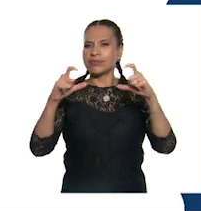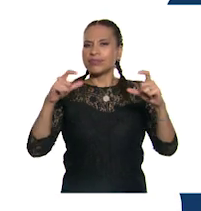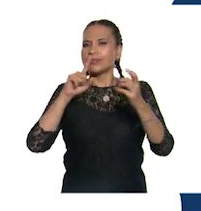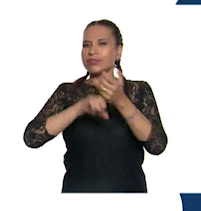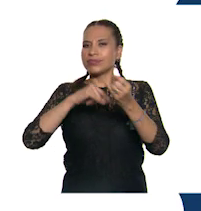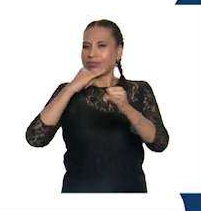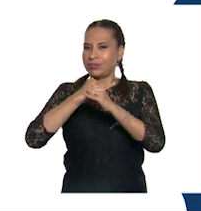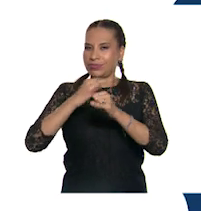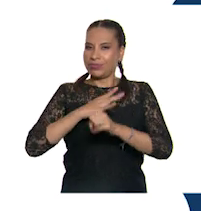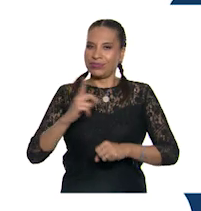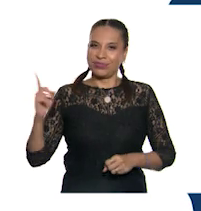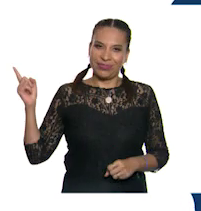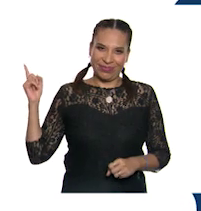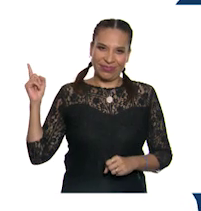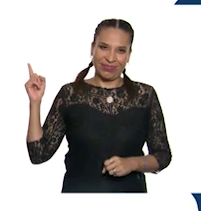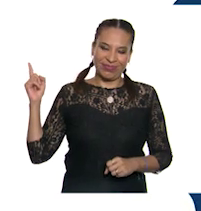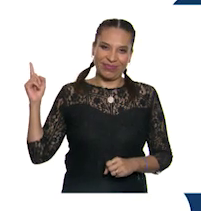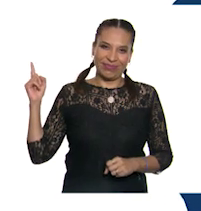la página